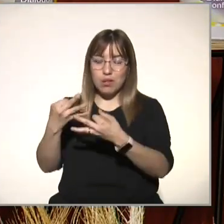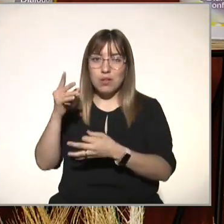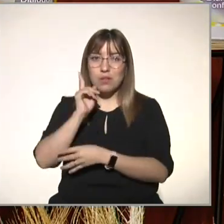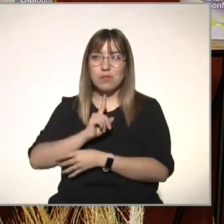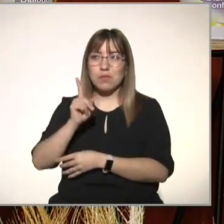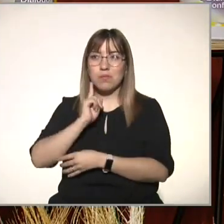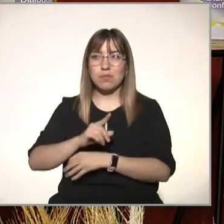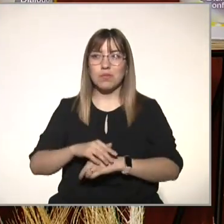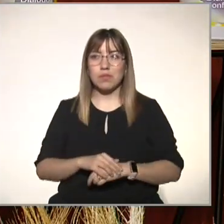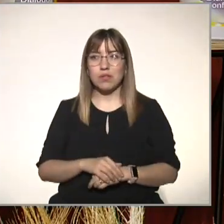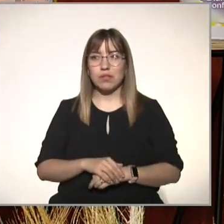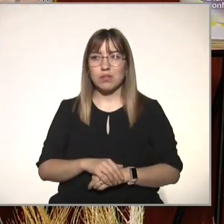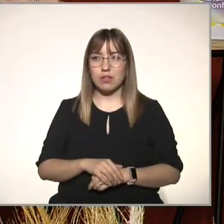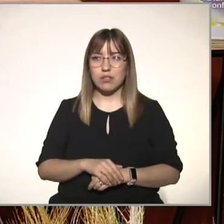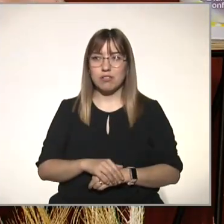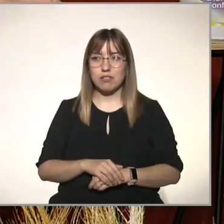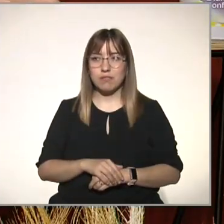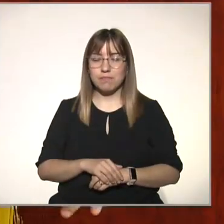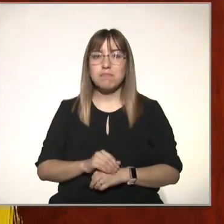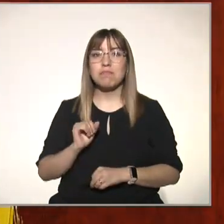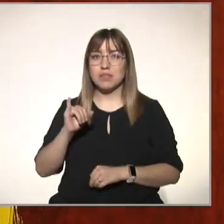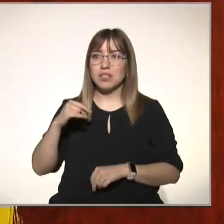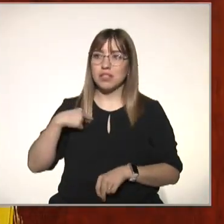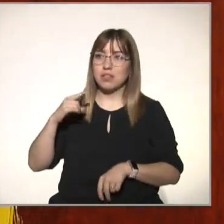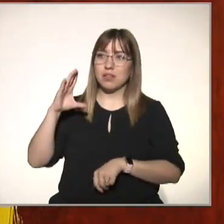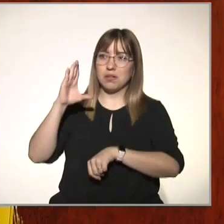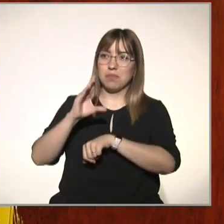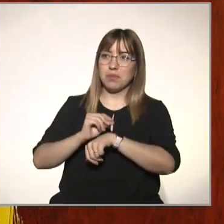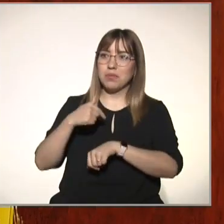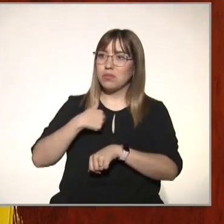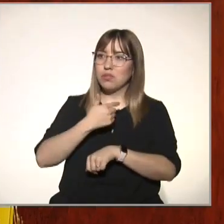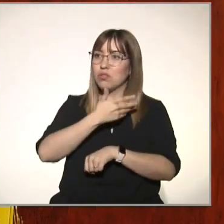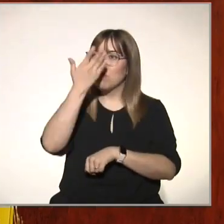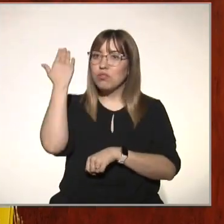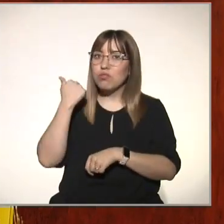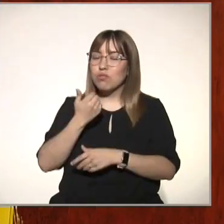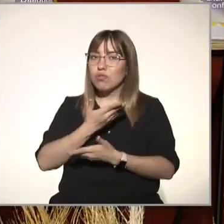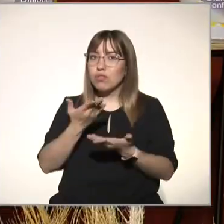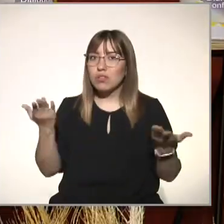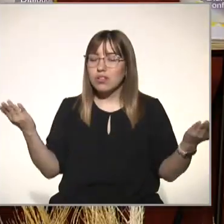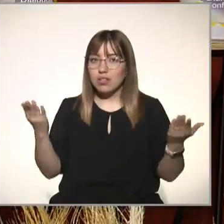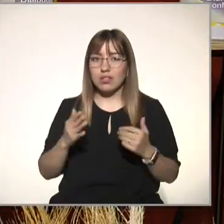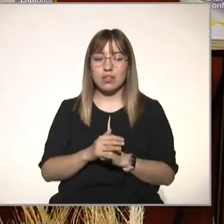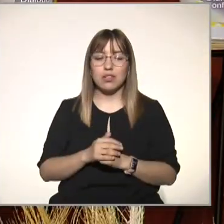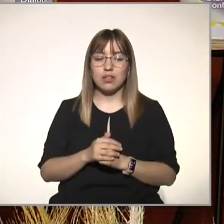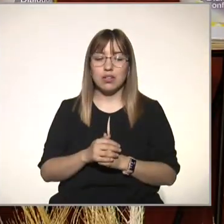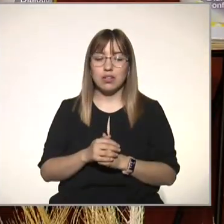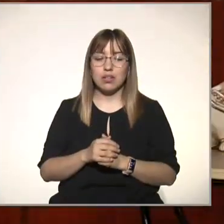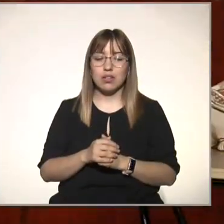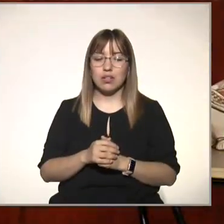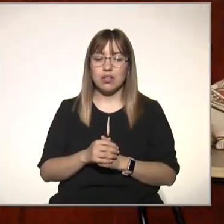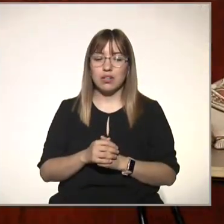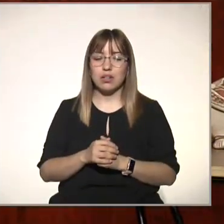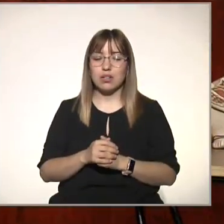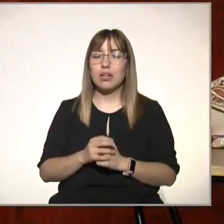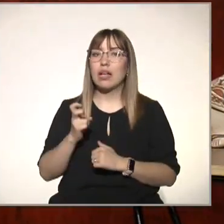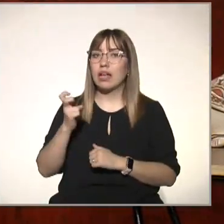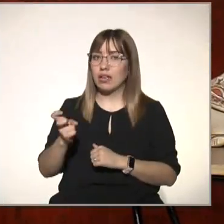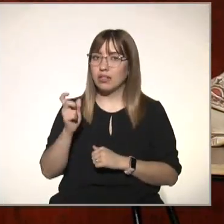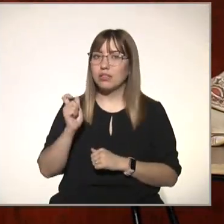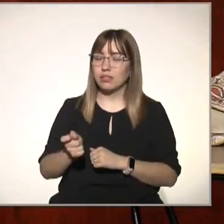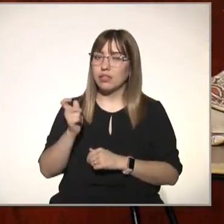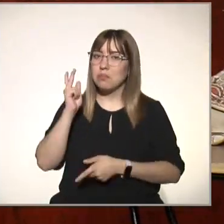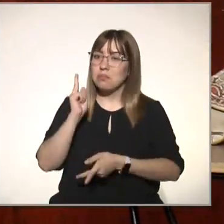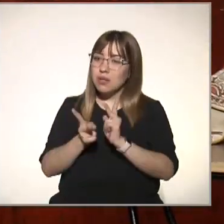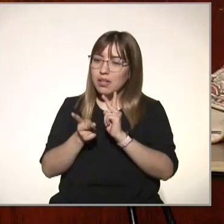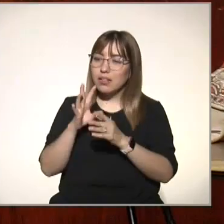que no me gustara a nadie, es que me podían gustar cosas que no sabía que podían gustarme. Exacto, o sea, porque son pláticas, son temas